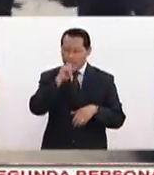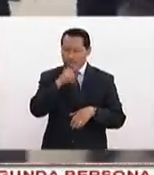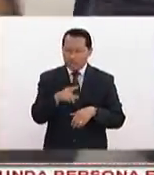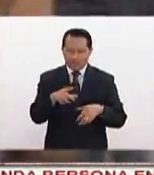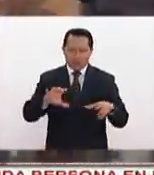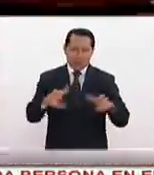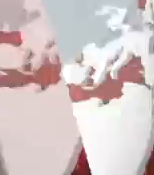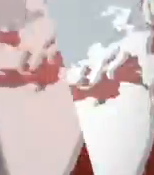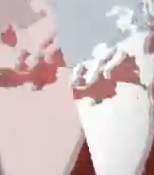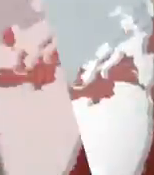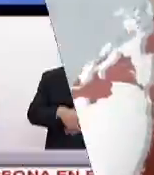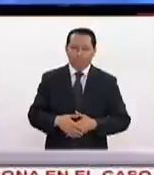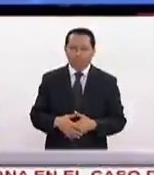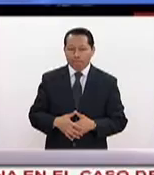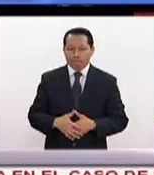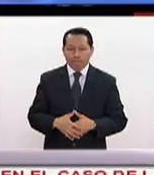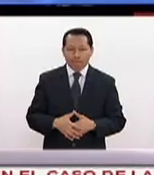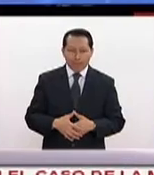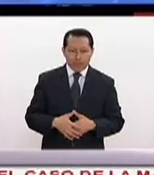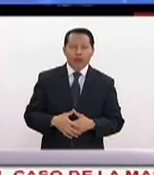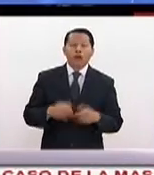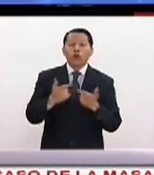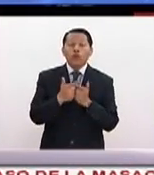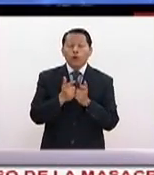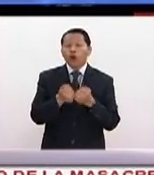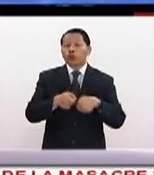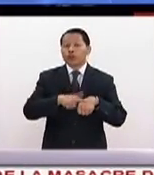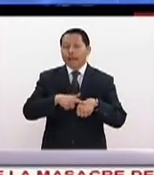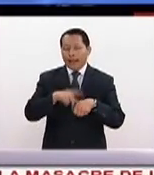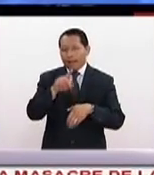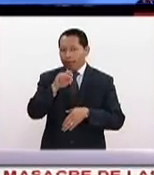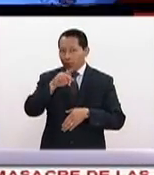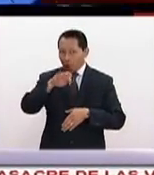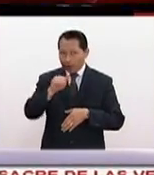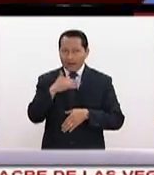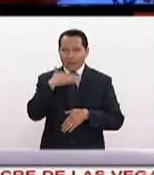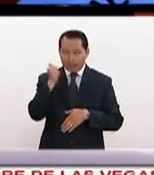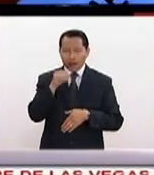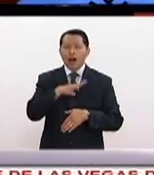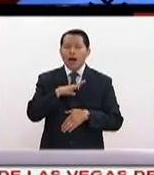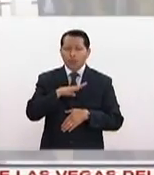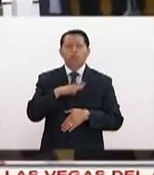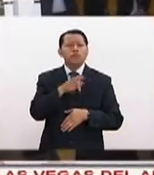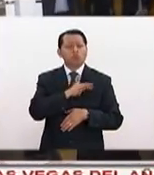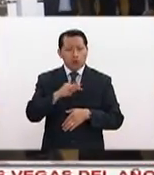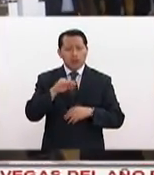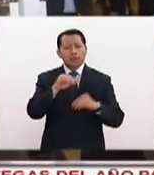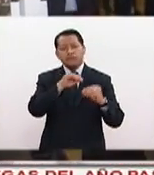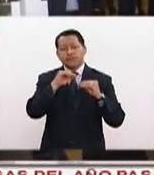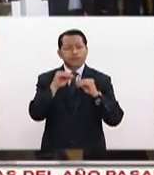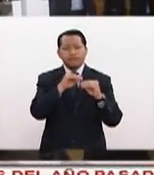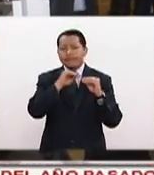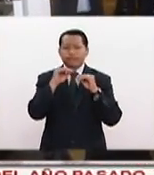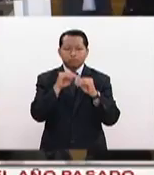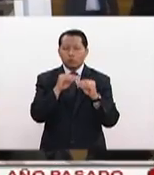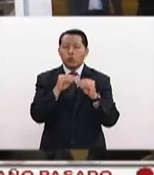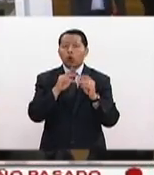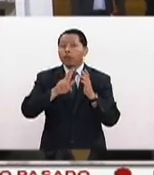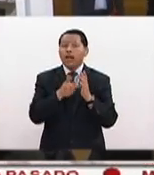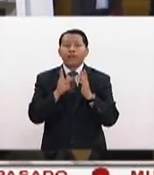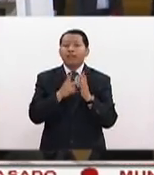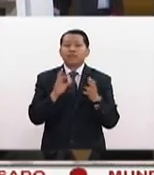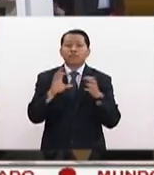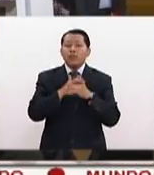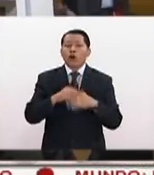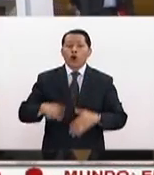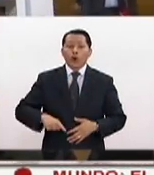catalana. El Partido Socialdemócrata Alemán dio luz verde a la apertura de negociaciones formales para una nueva gran coalición